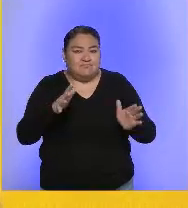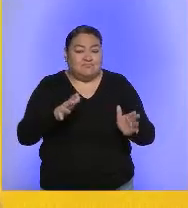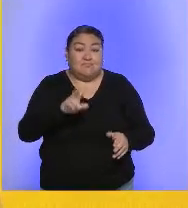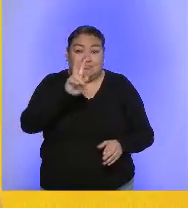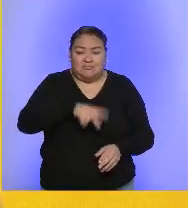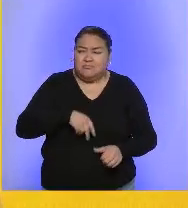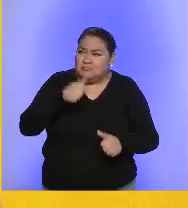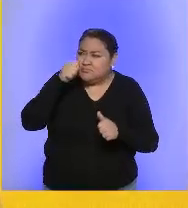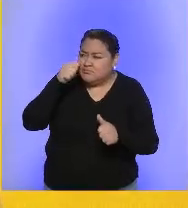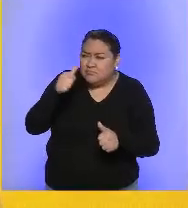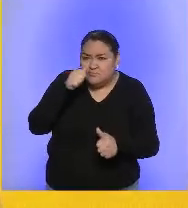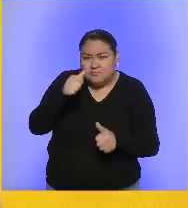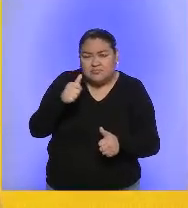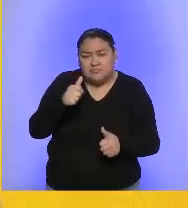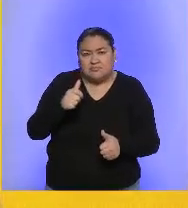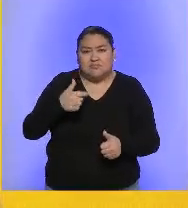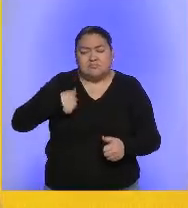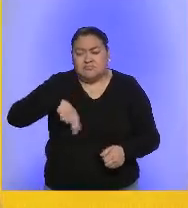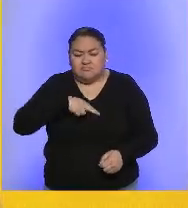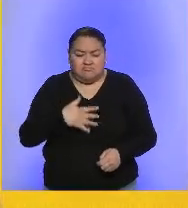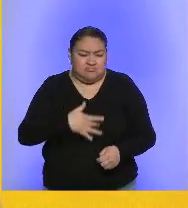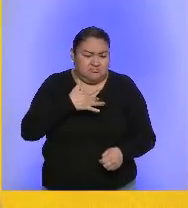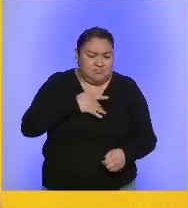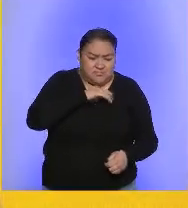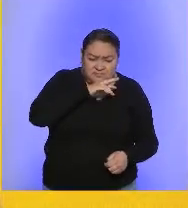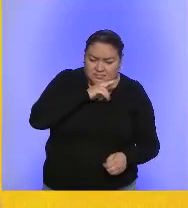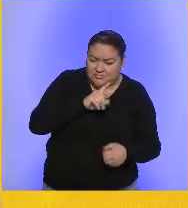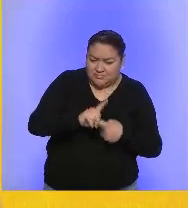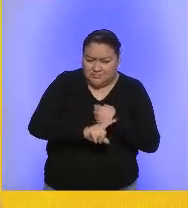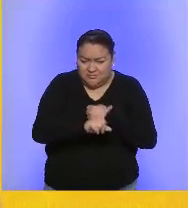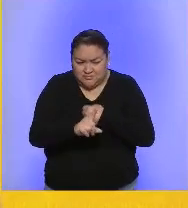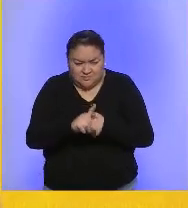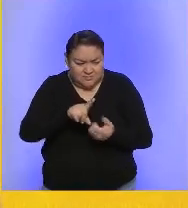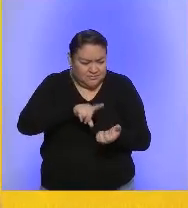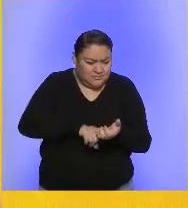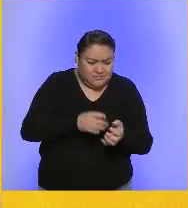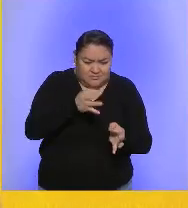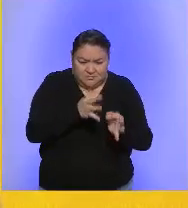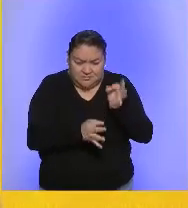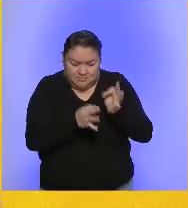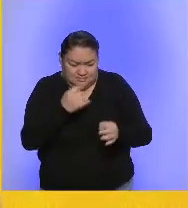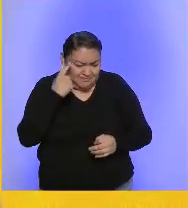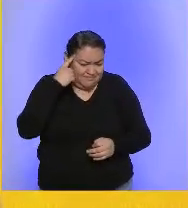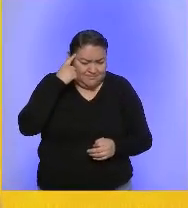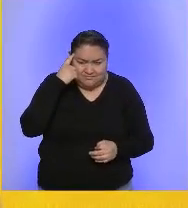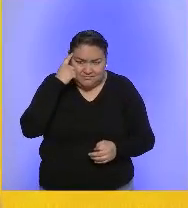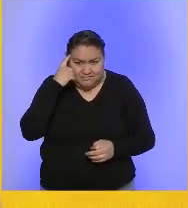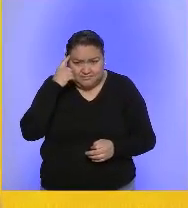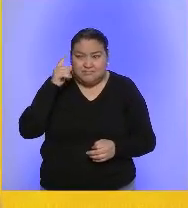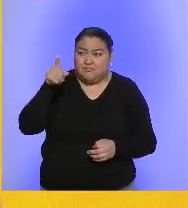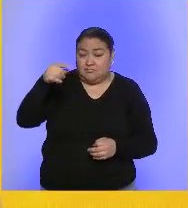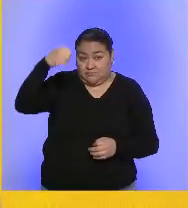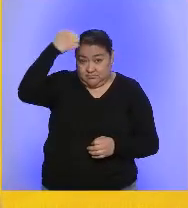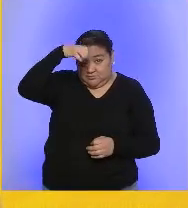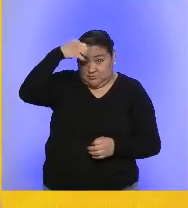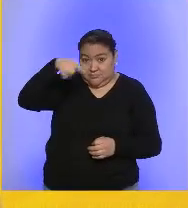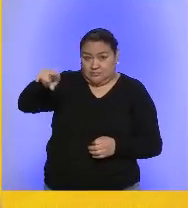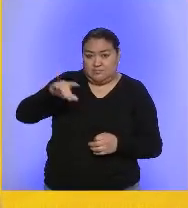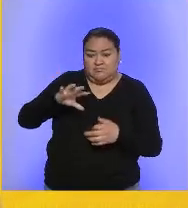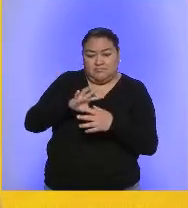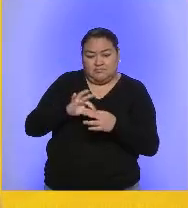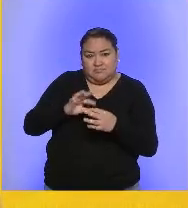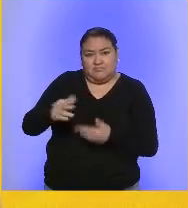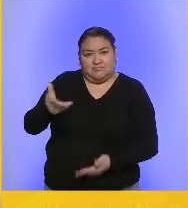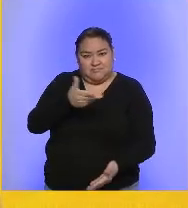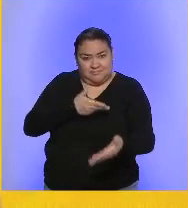incluso problemas dentro de la magistratura electoral y a través de toda su experiencia y liderazgo siempre es esa